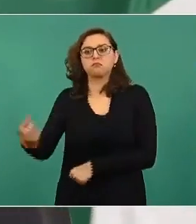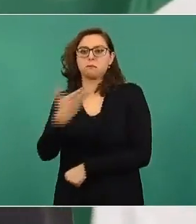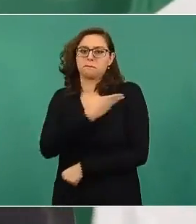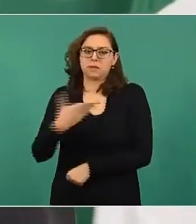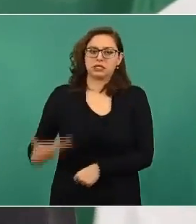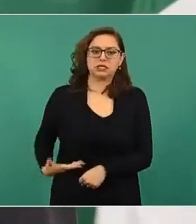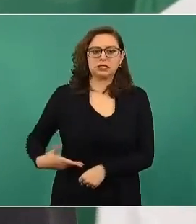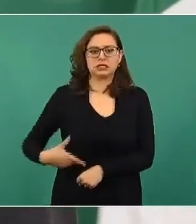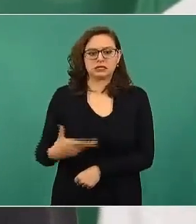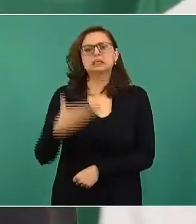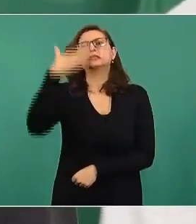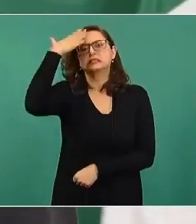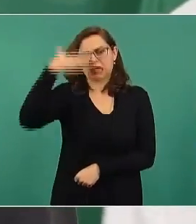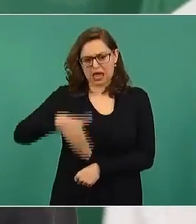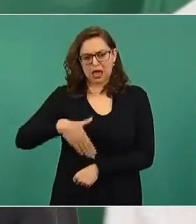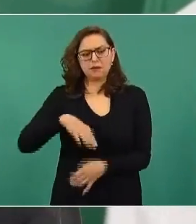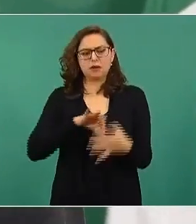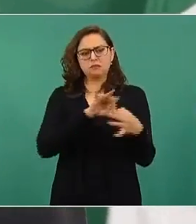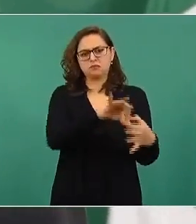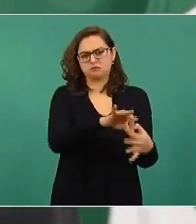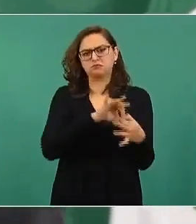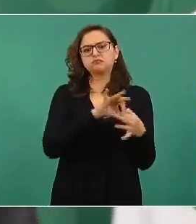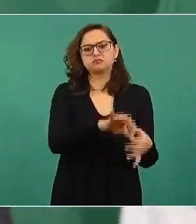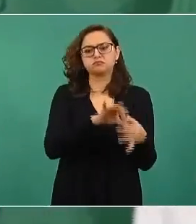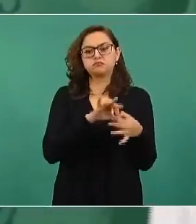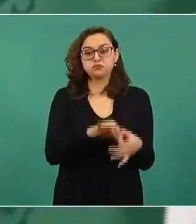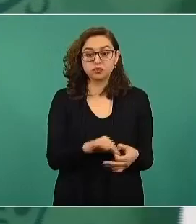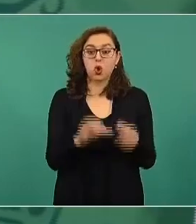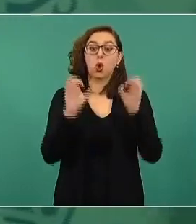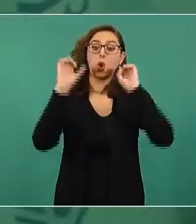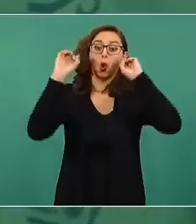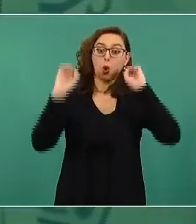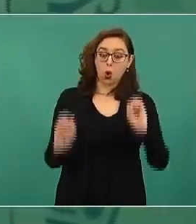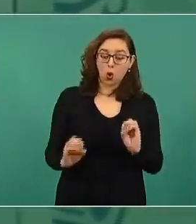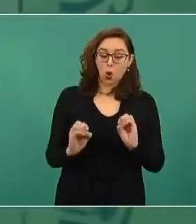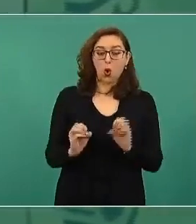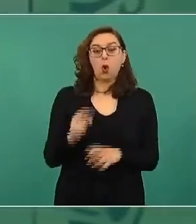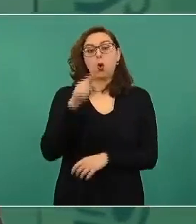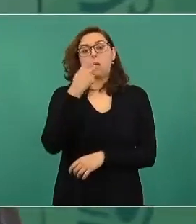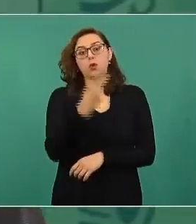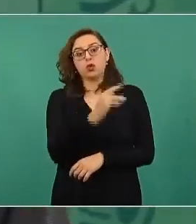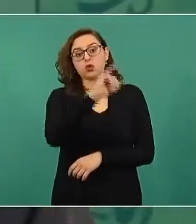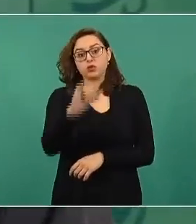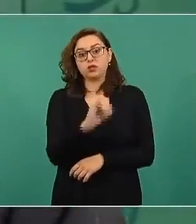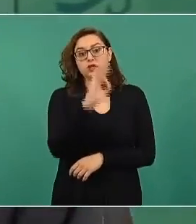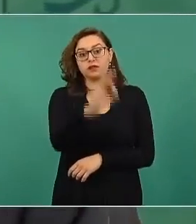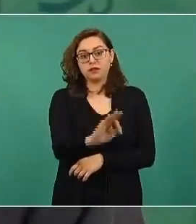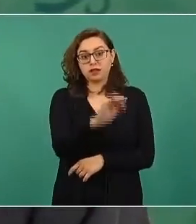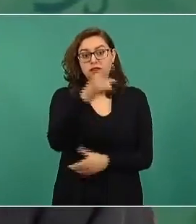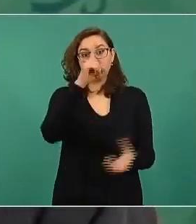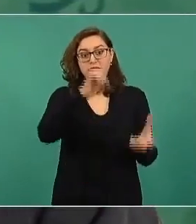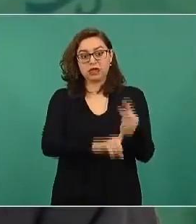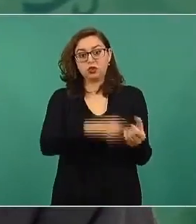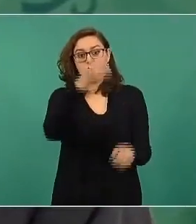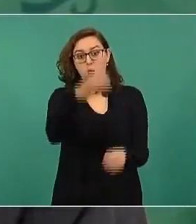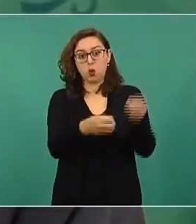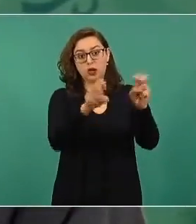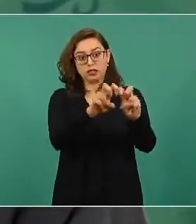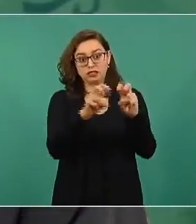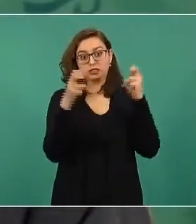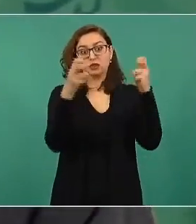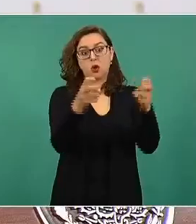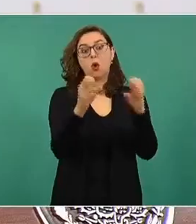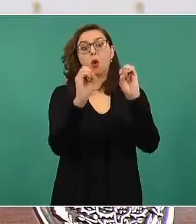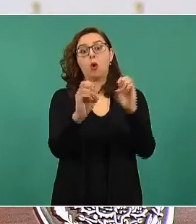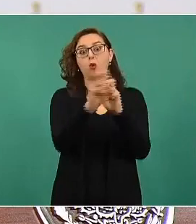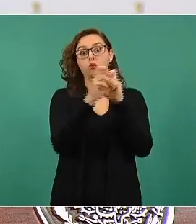presidente. O si el Poder Judicial actuaba, un juez, un magistrado, un